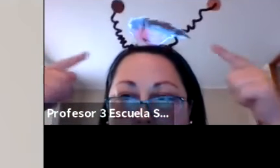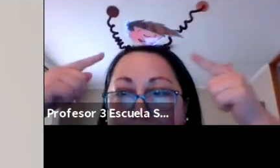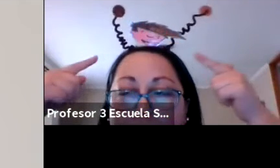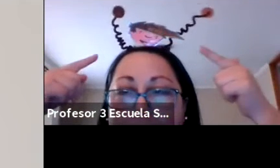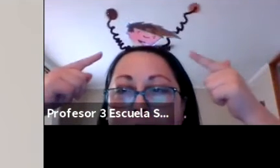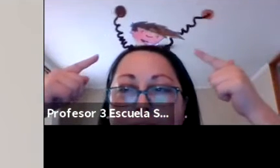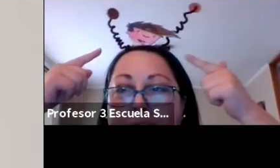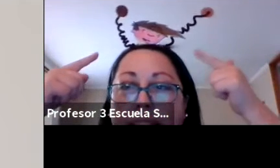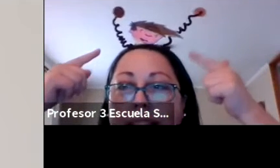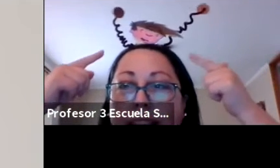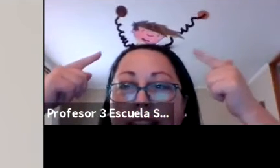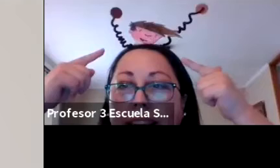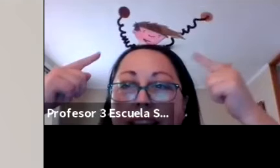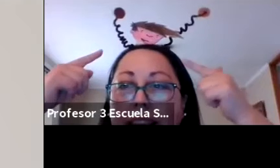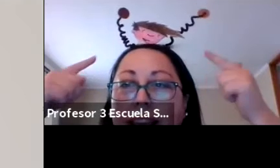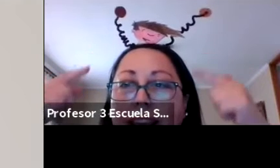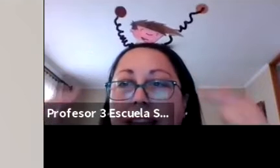príncipe.